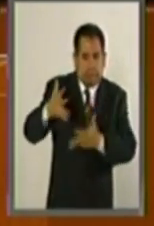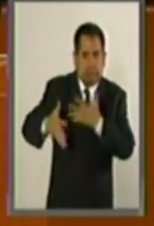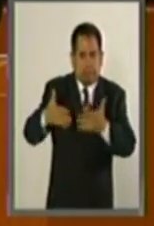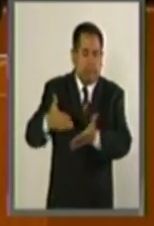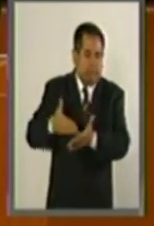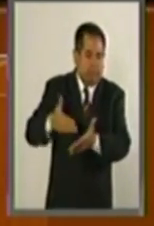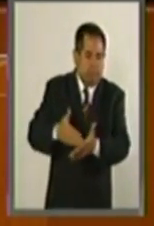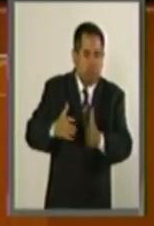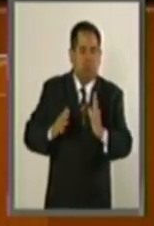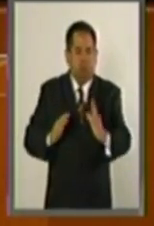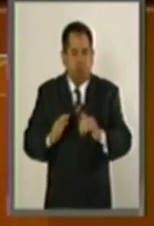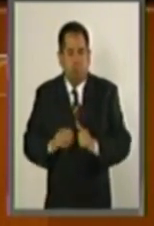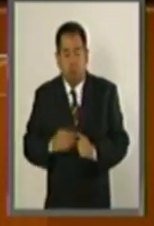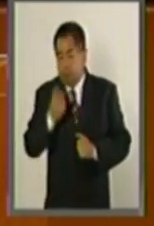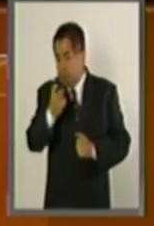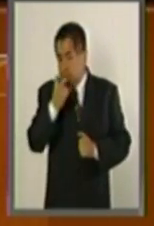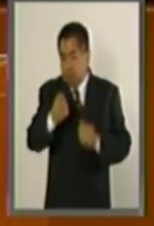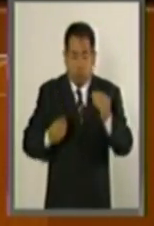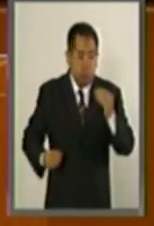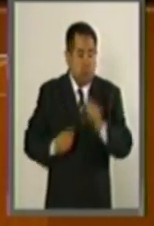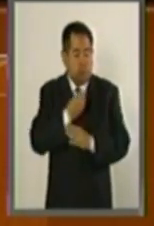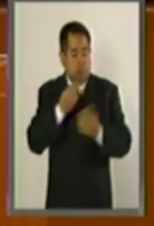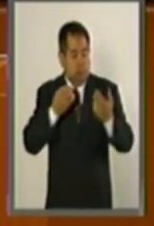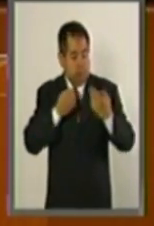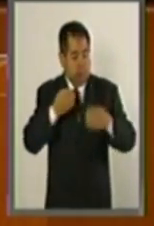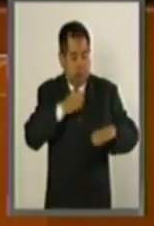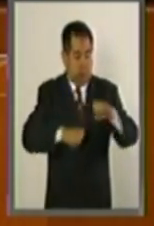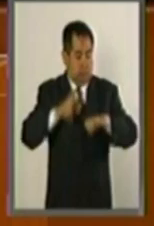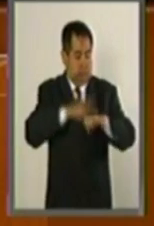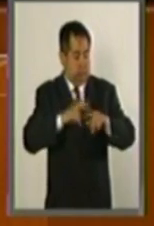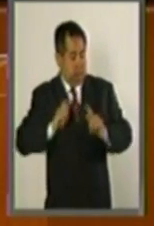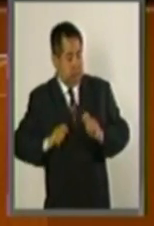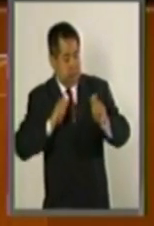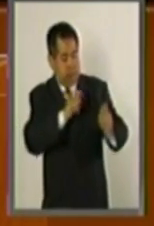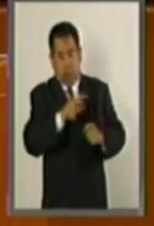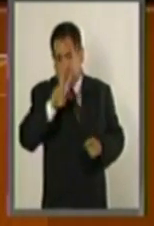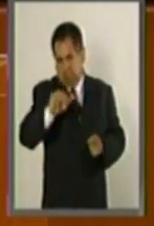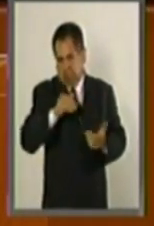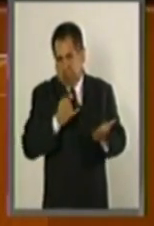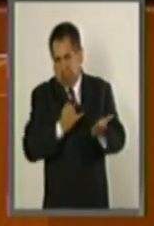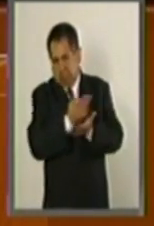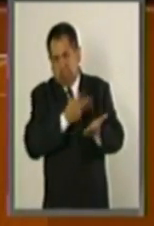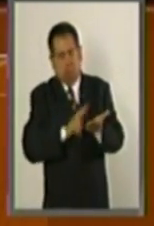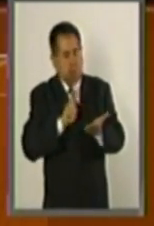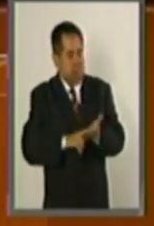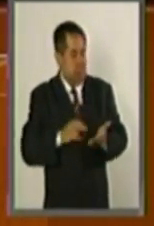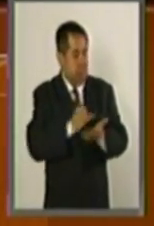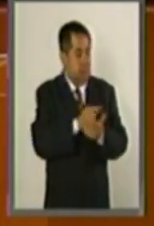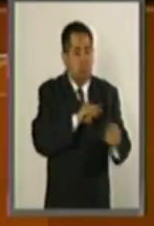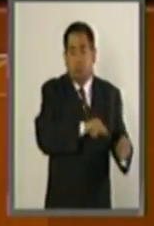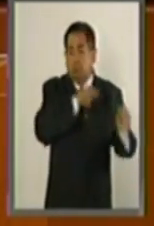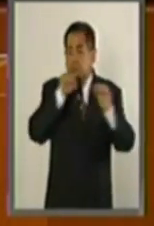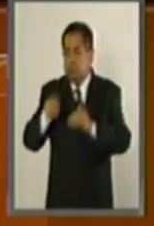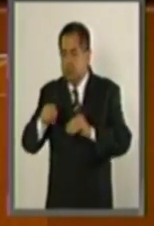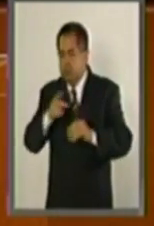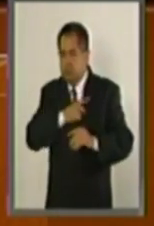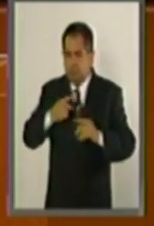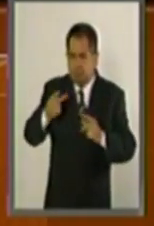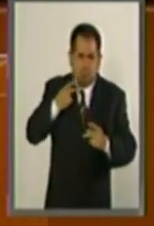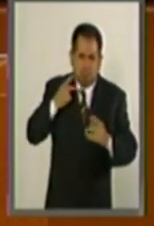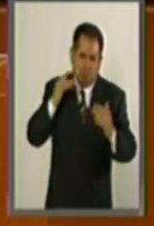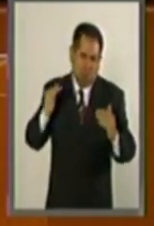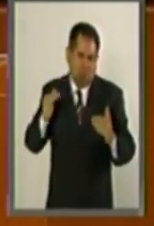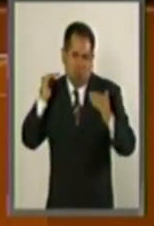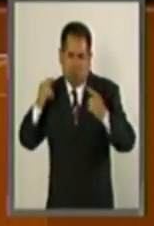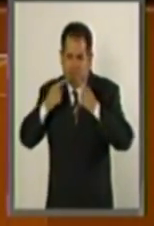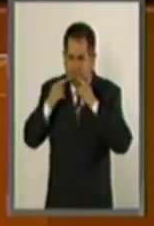este sentido, los nuevos embajadores que hoy estamos por ratificar deberán poner en marcha una política exterior de altura, dando